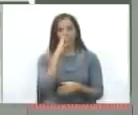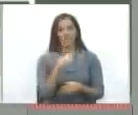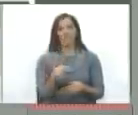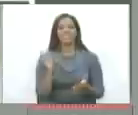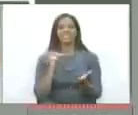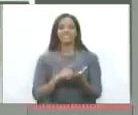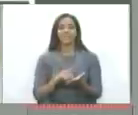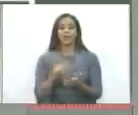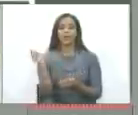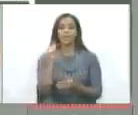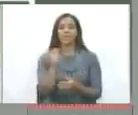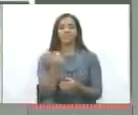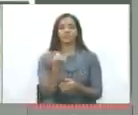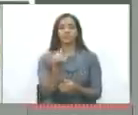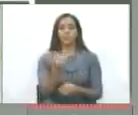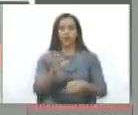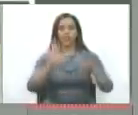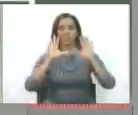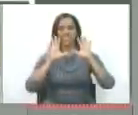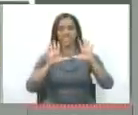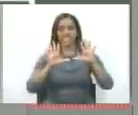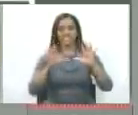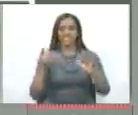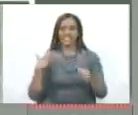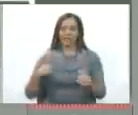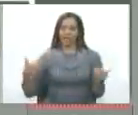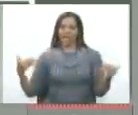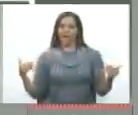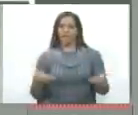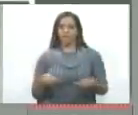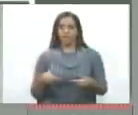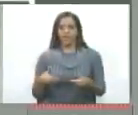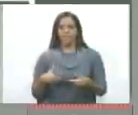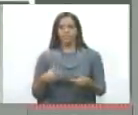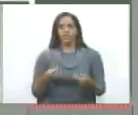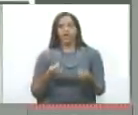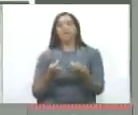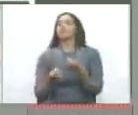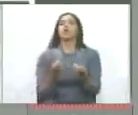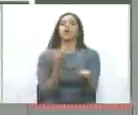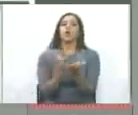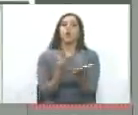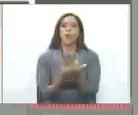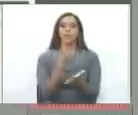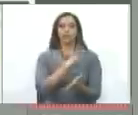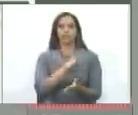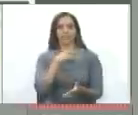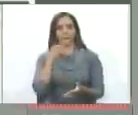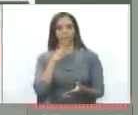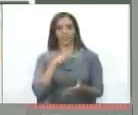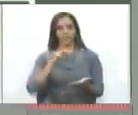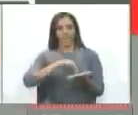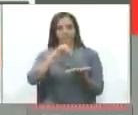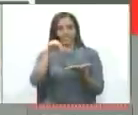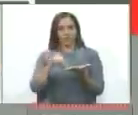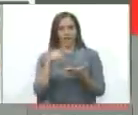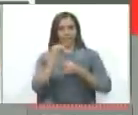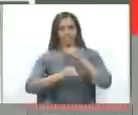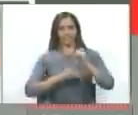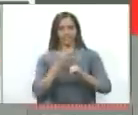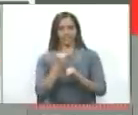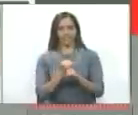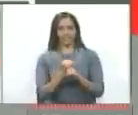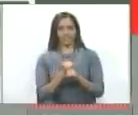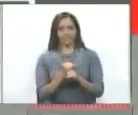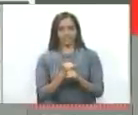10. Tenemos que empeñarnos en lo económico, en lo social, en lo político, en lo nacional, en lo internacional,